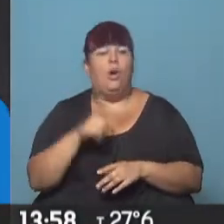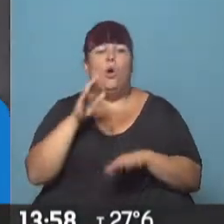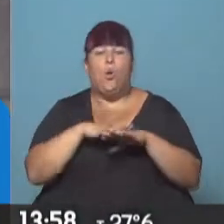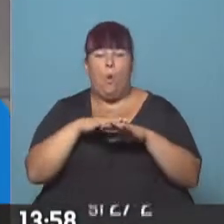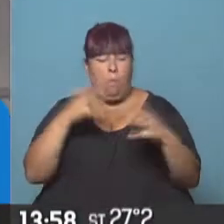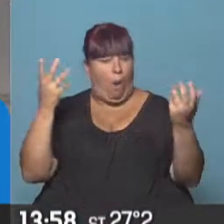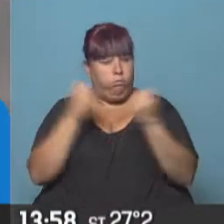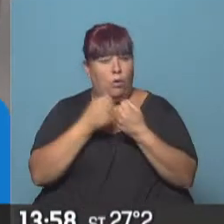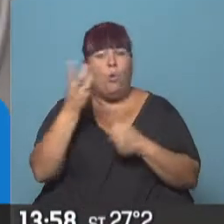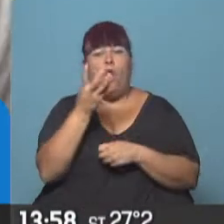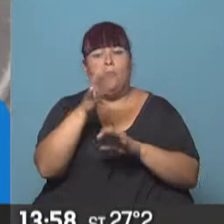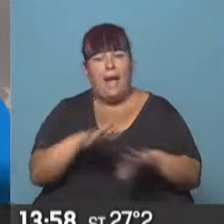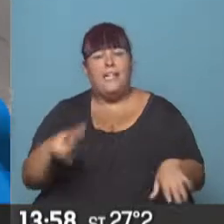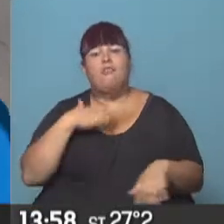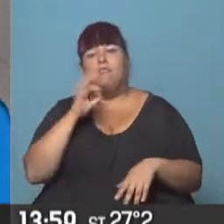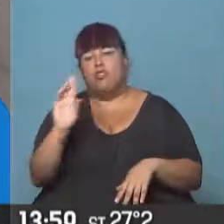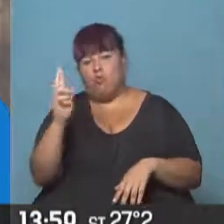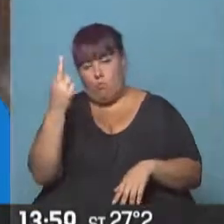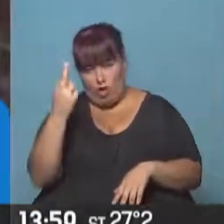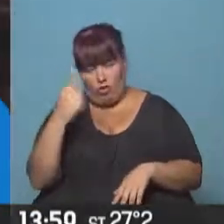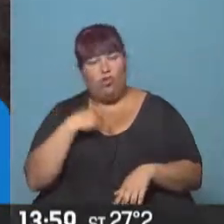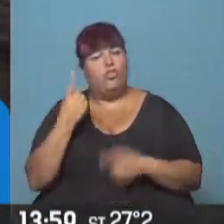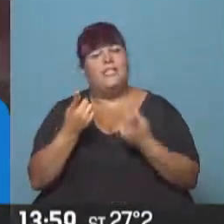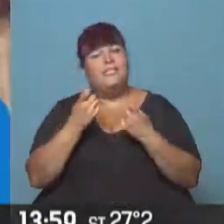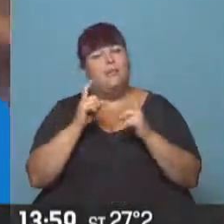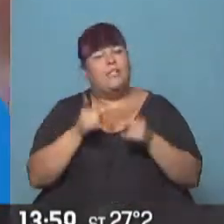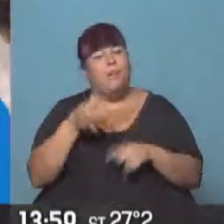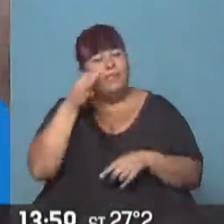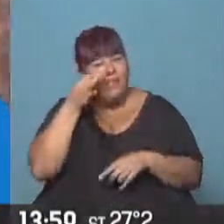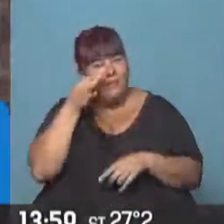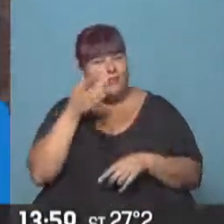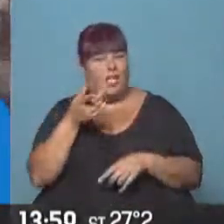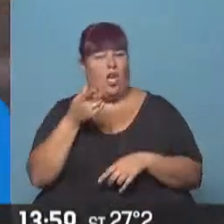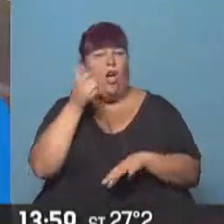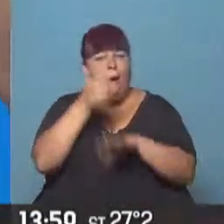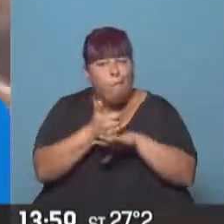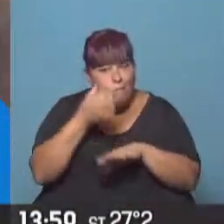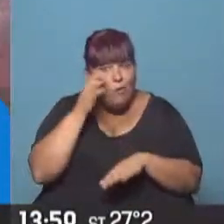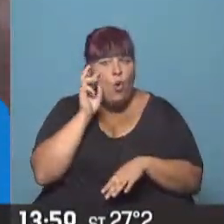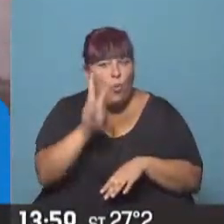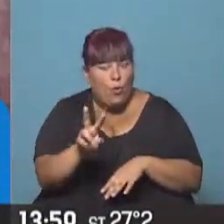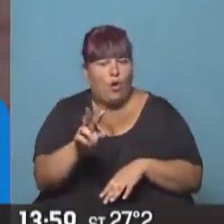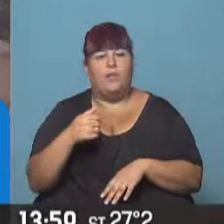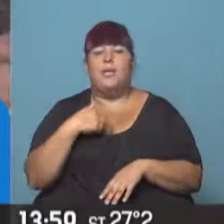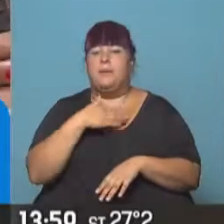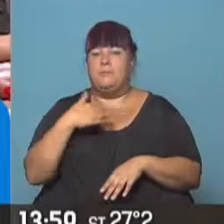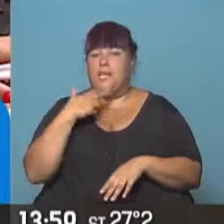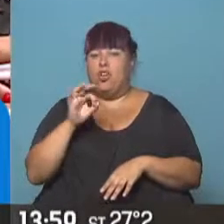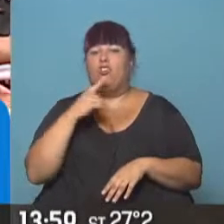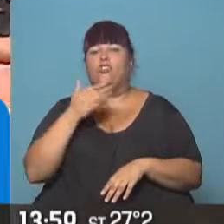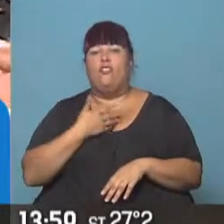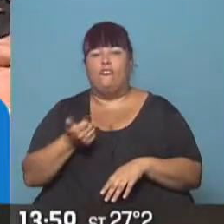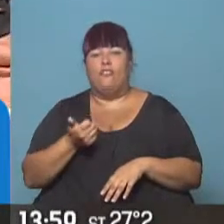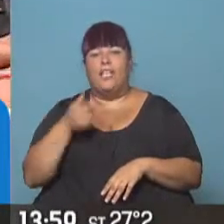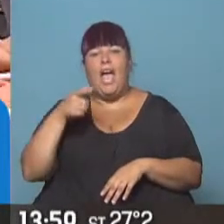del impacto, 4 horas después, mi hijo falleció. Nosotros necesitamos también testigos de que hayan presenciado. Soy la mamá de Sofía